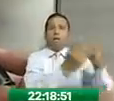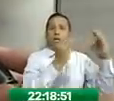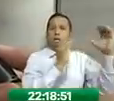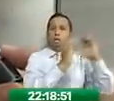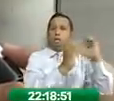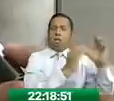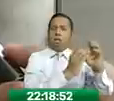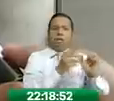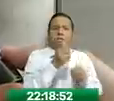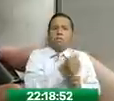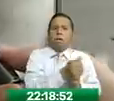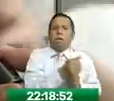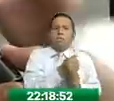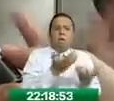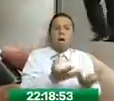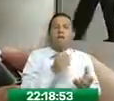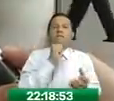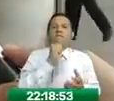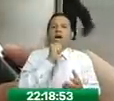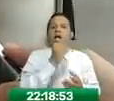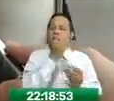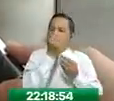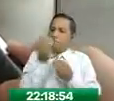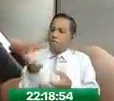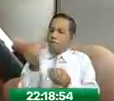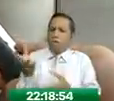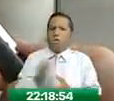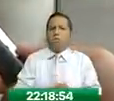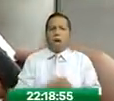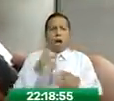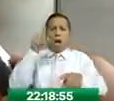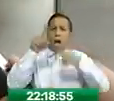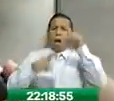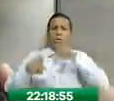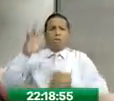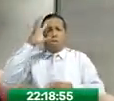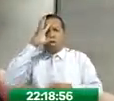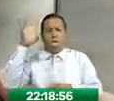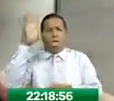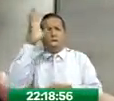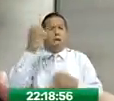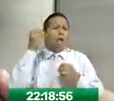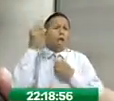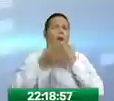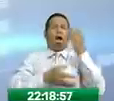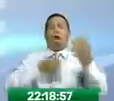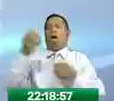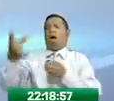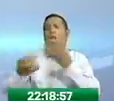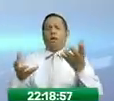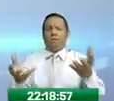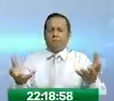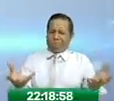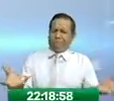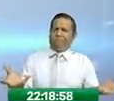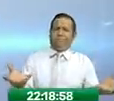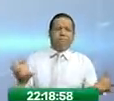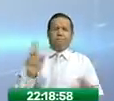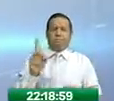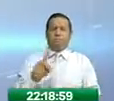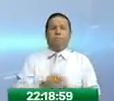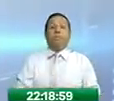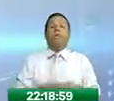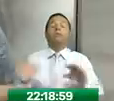reales, no sobre la fábula que se ha creado alrededor del estatus de inocencia de Daniel. Y si es hablar del tema del carnet